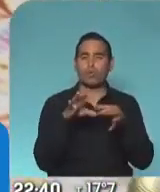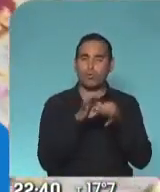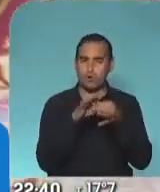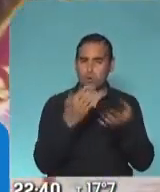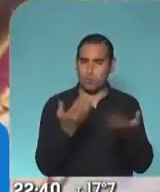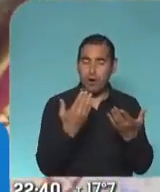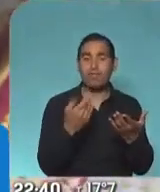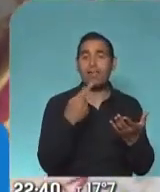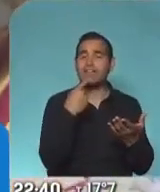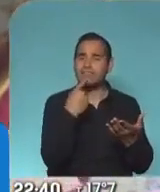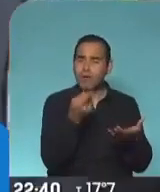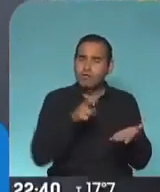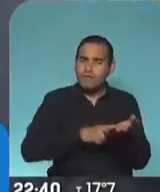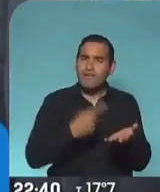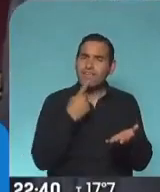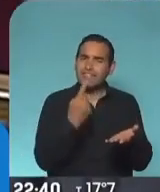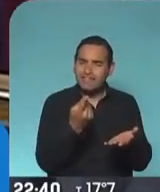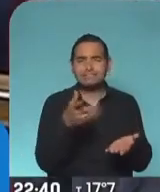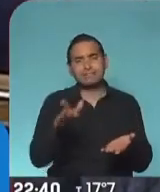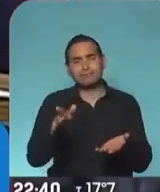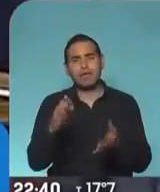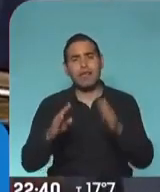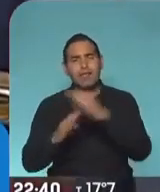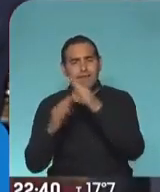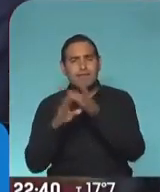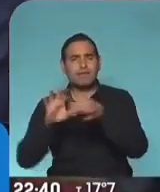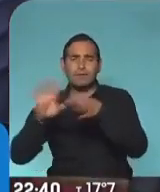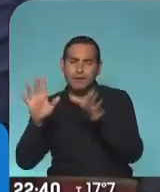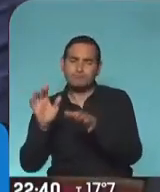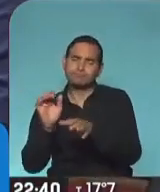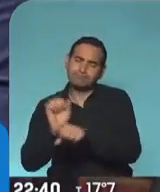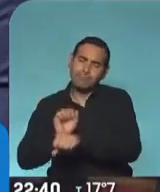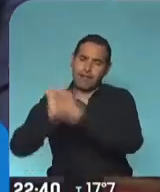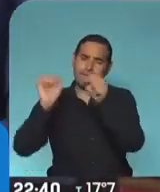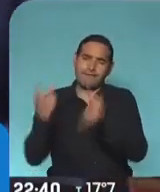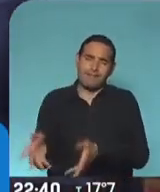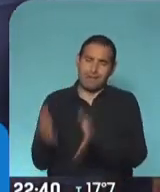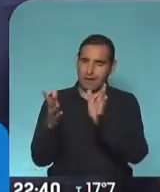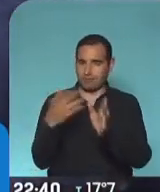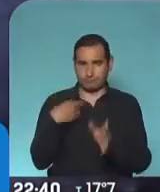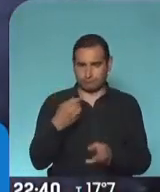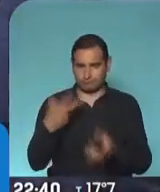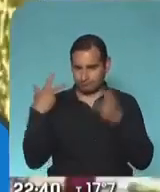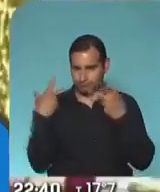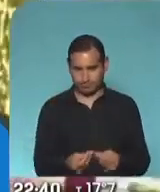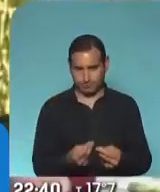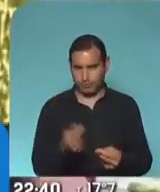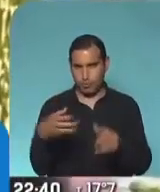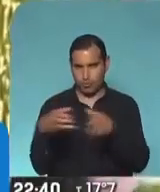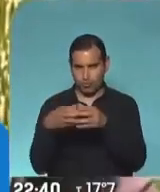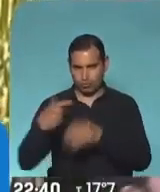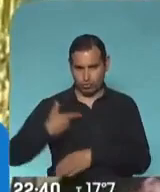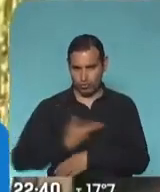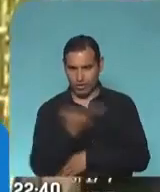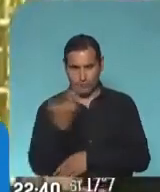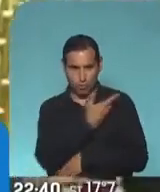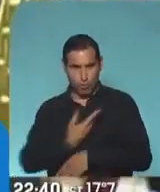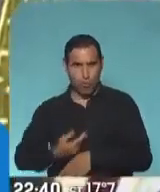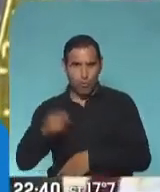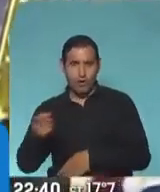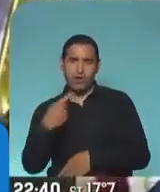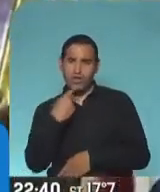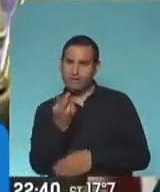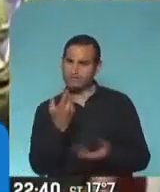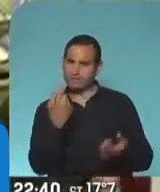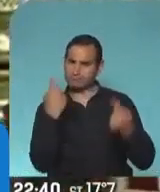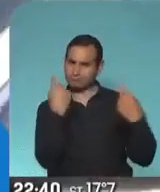con la posibilidad de indultar a los líderes independentistas, una opción rechazada de plano por el socialismo gobernante que expone las